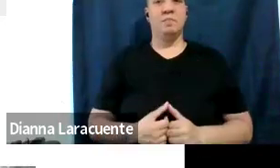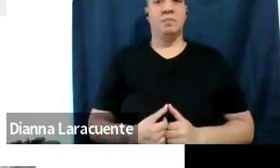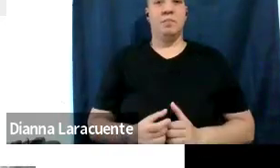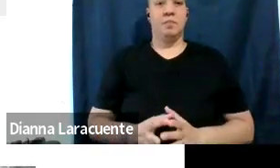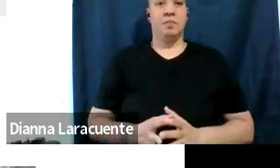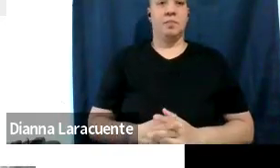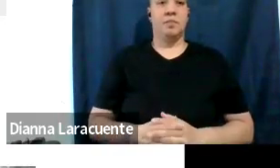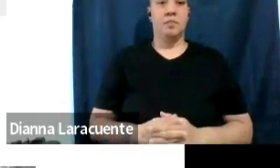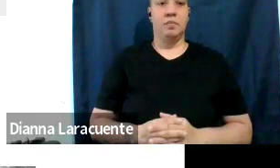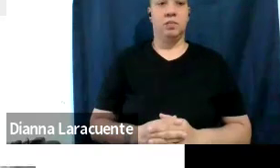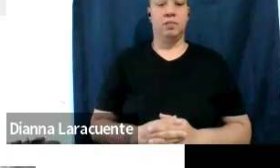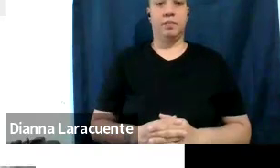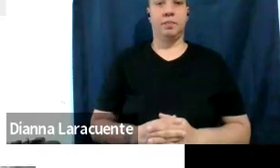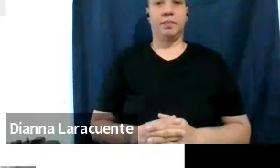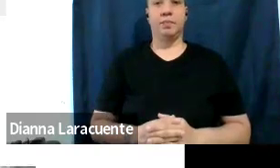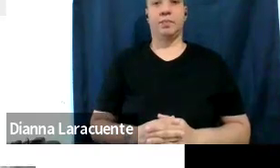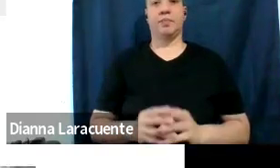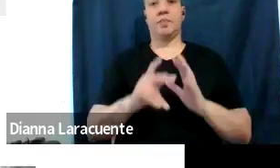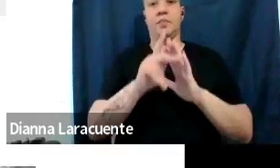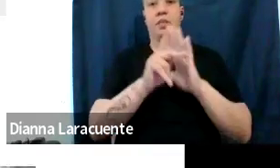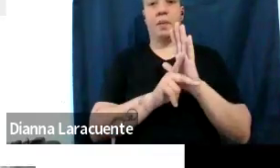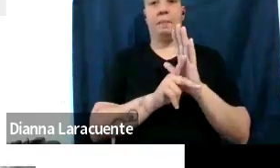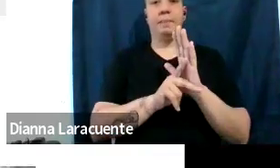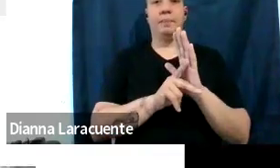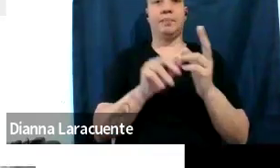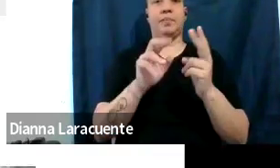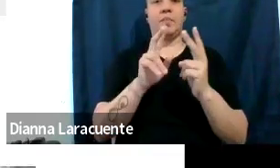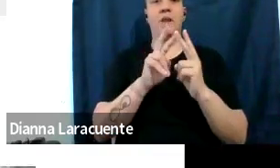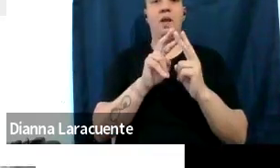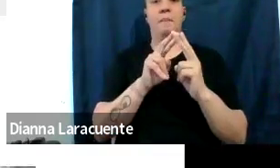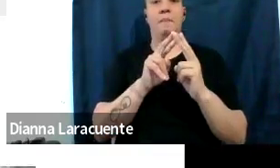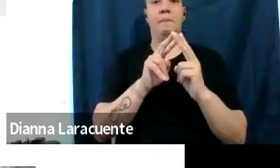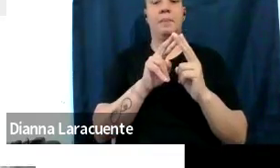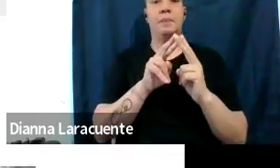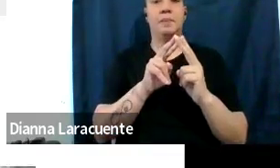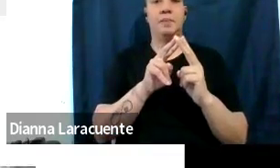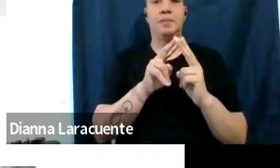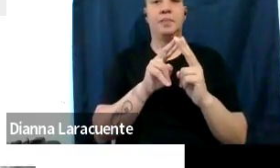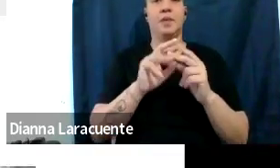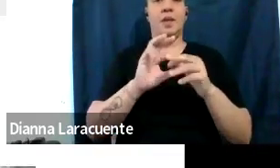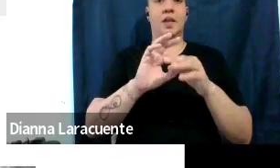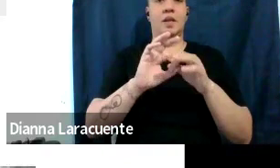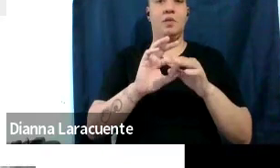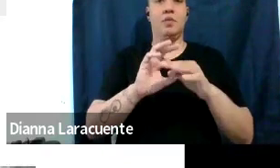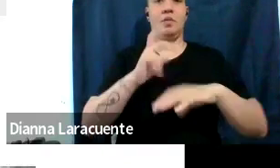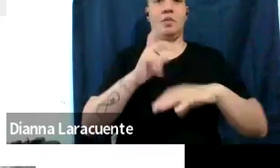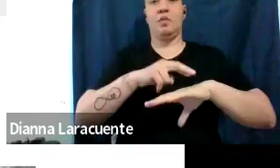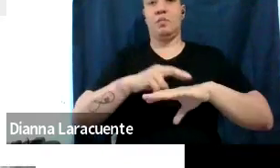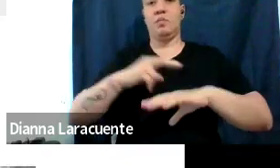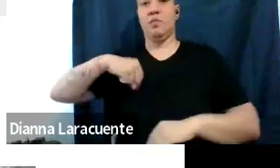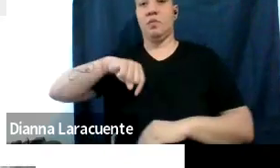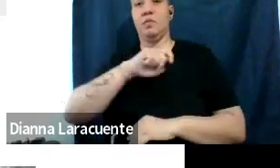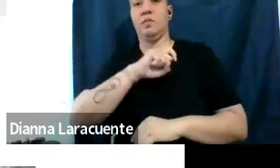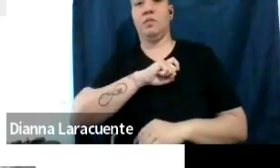y con el principio de bilateralidad de las relaciones entre Puerto Rico y España quedó